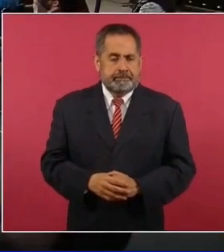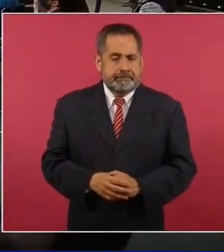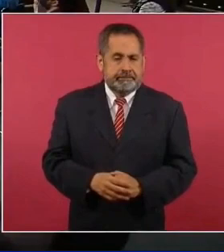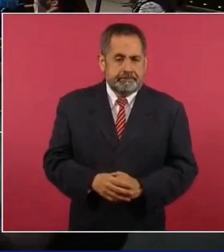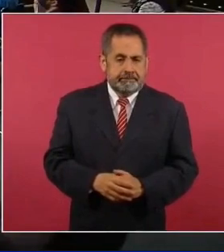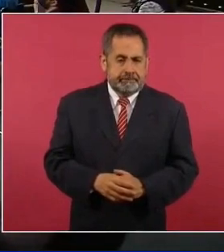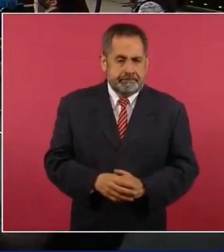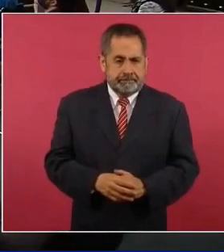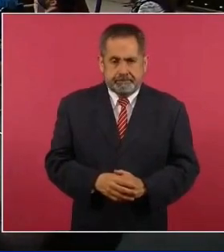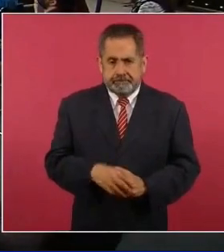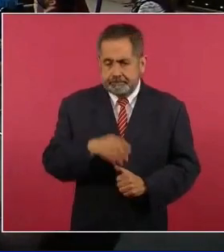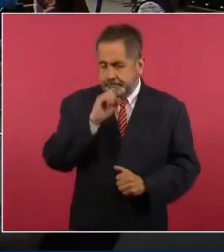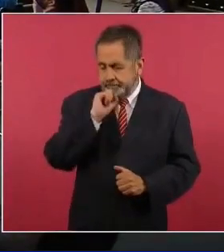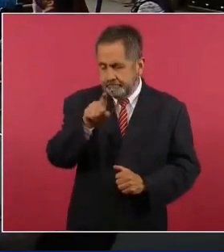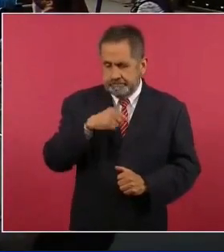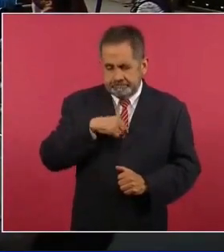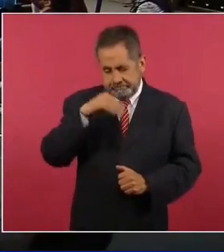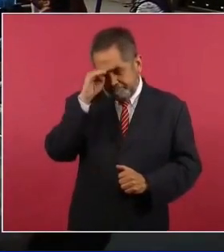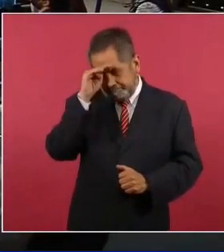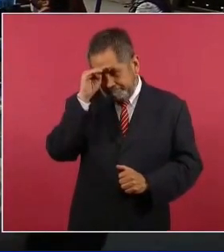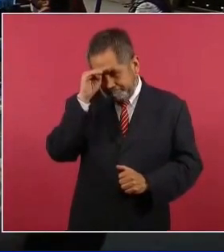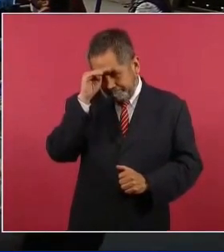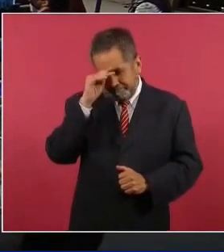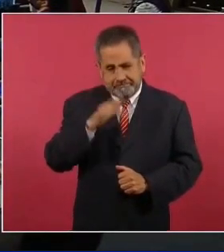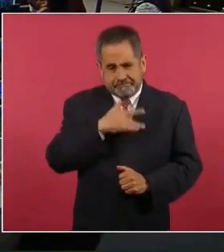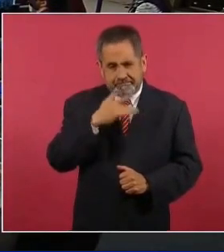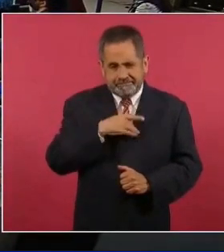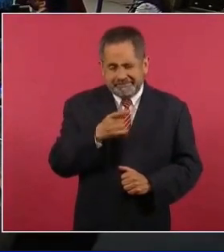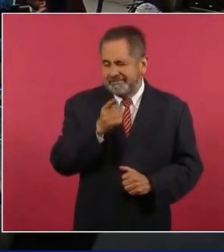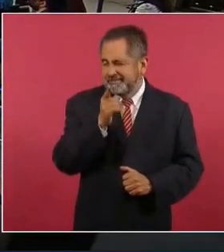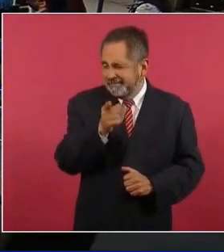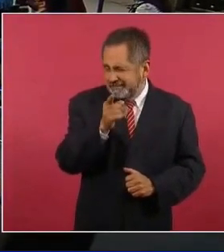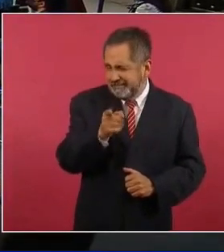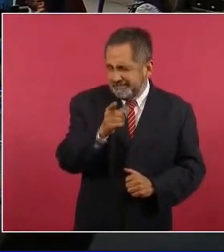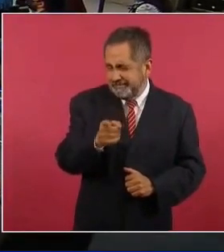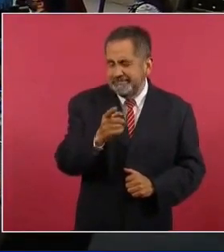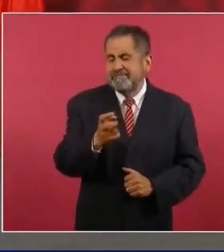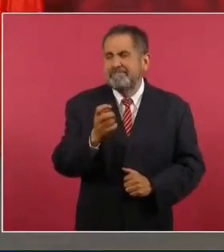yo siento que ese fue el error